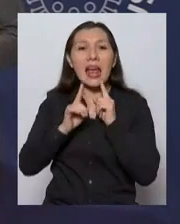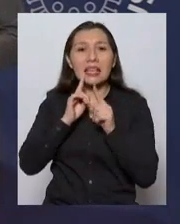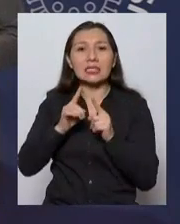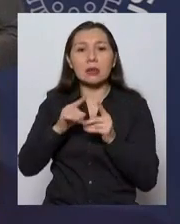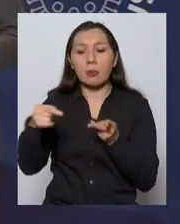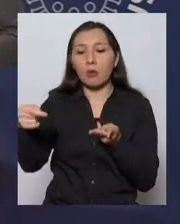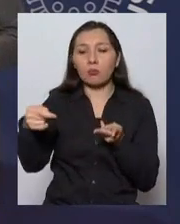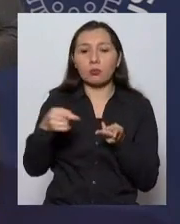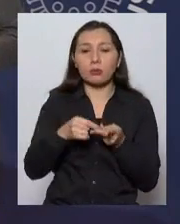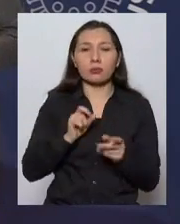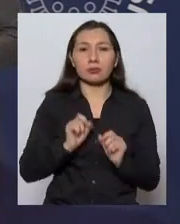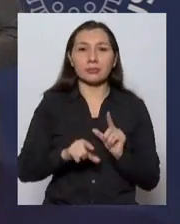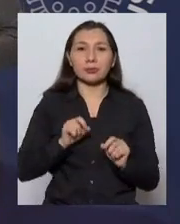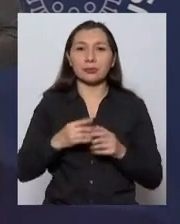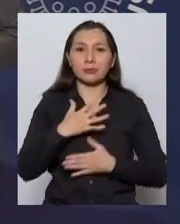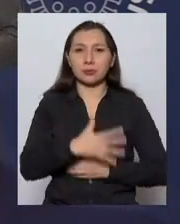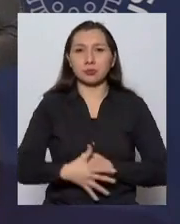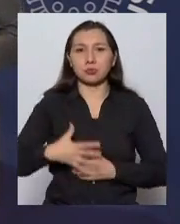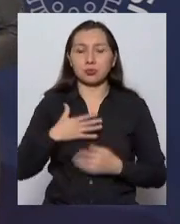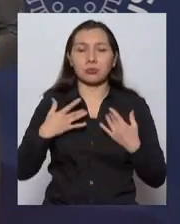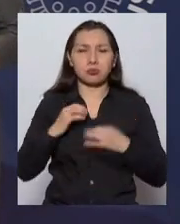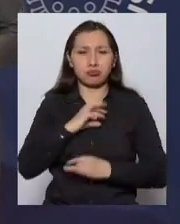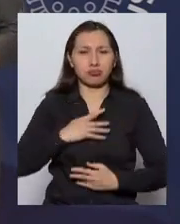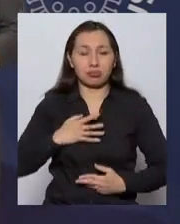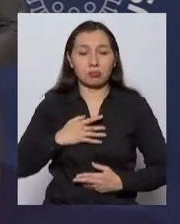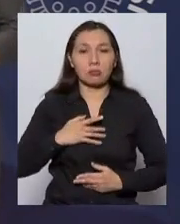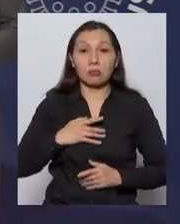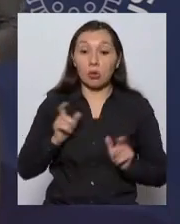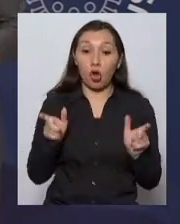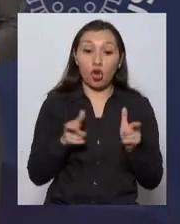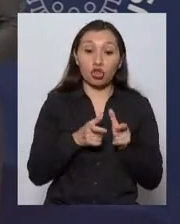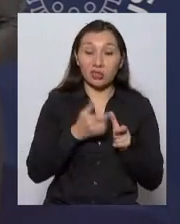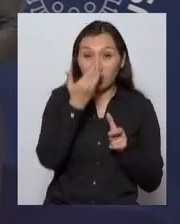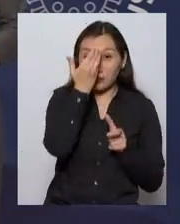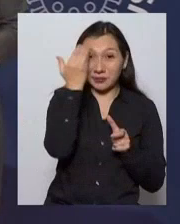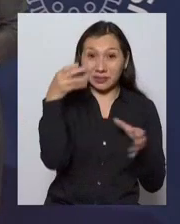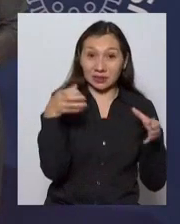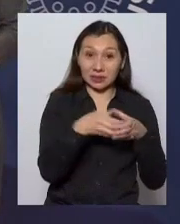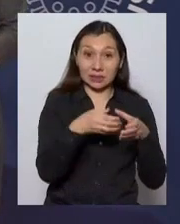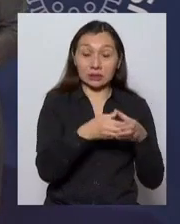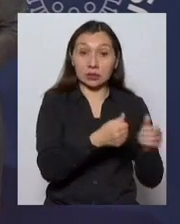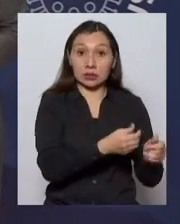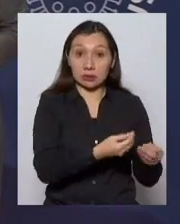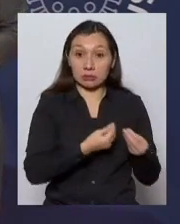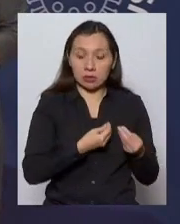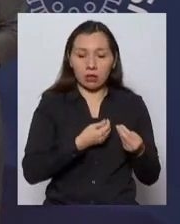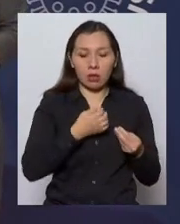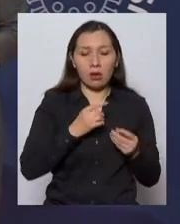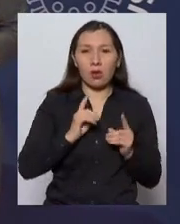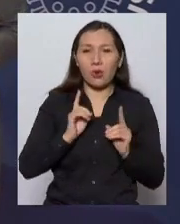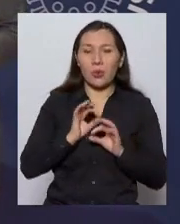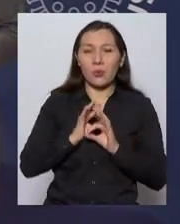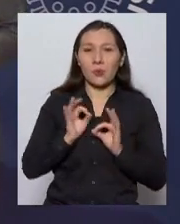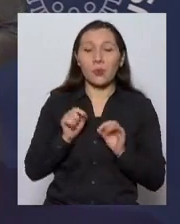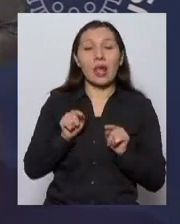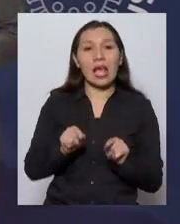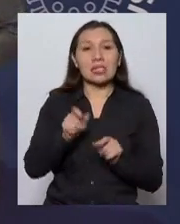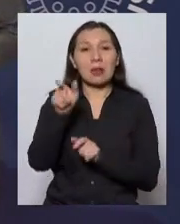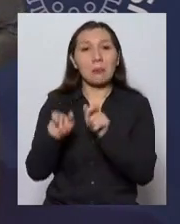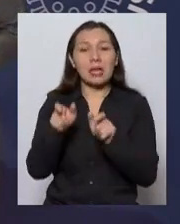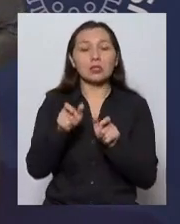de anticuerpos. El Consejo Asesor ha recomendado que en ningún caso